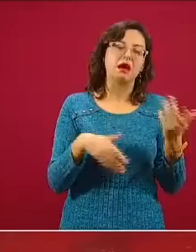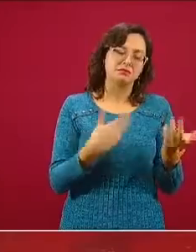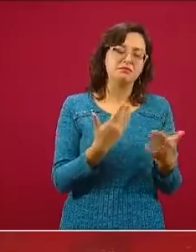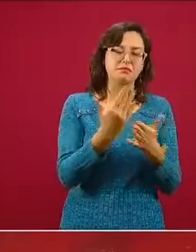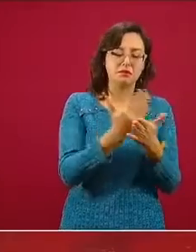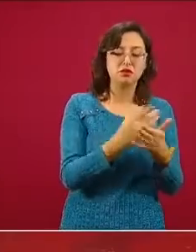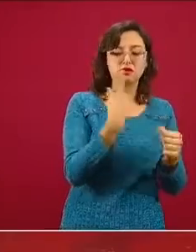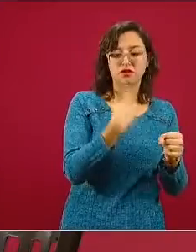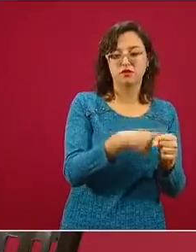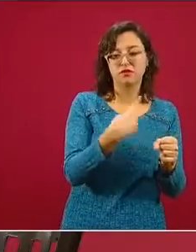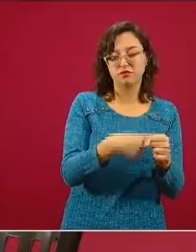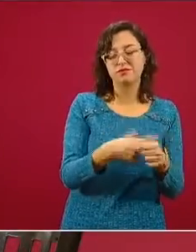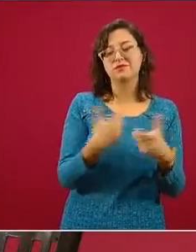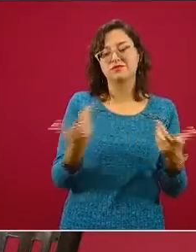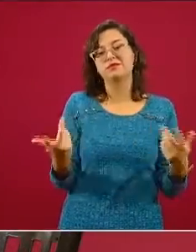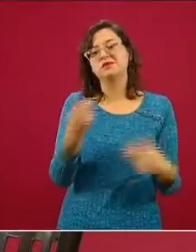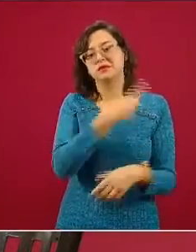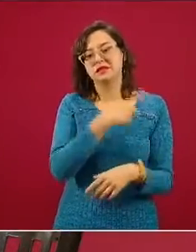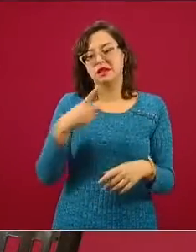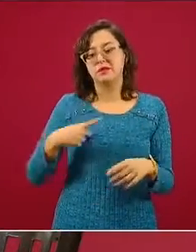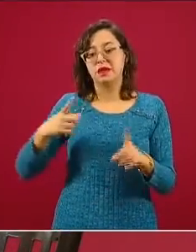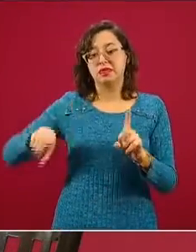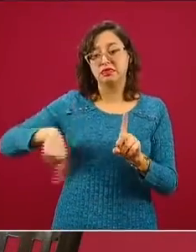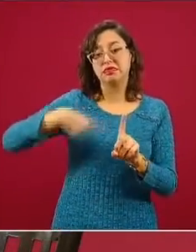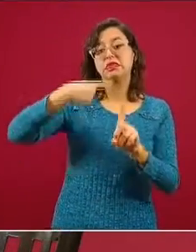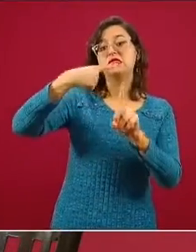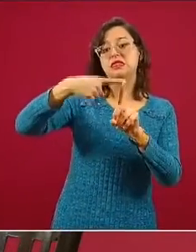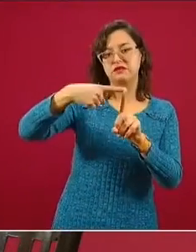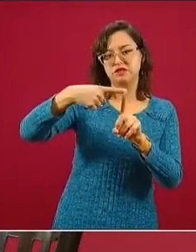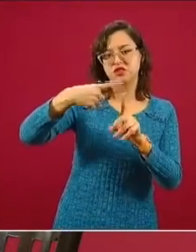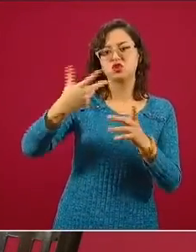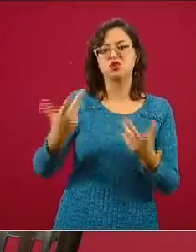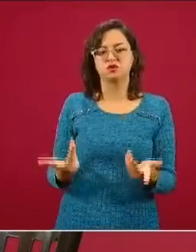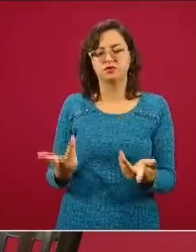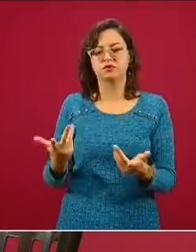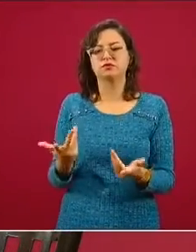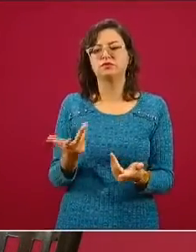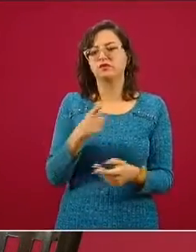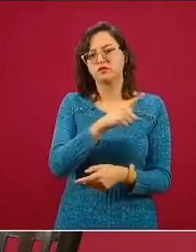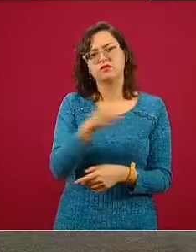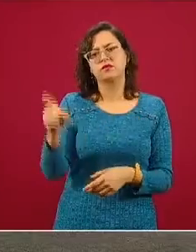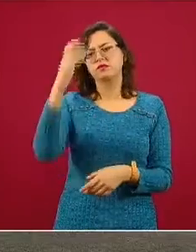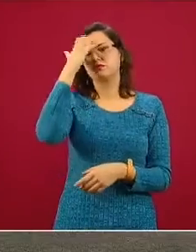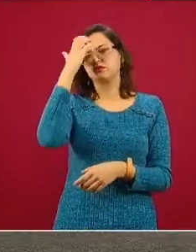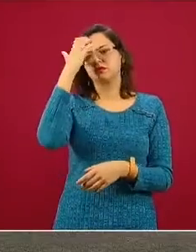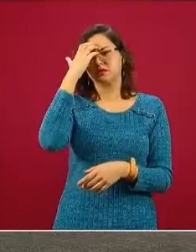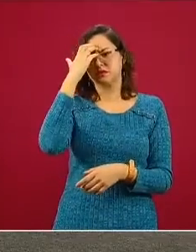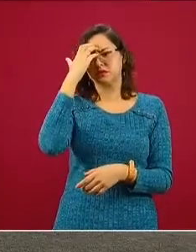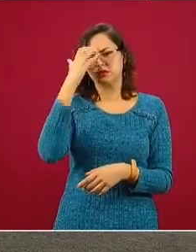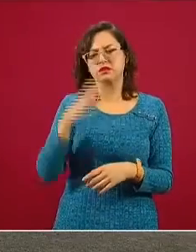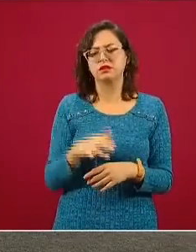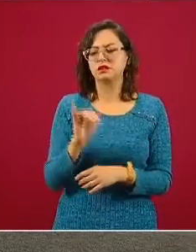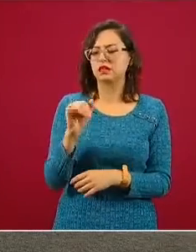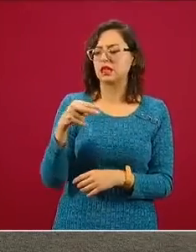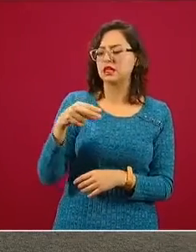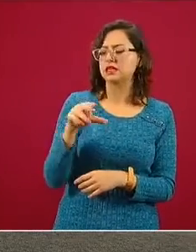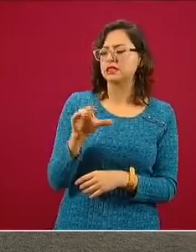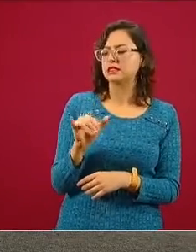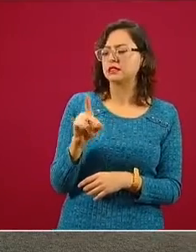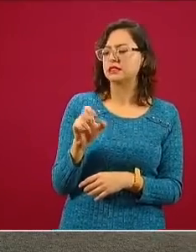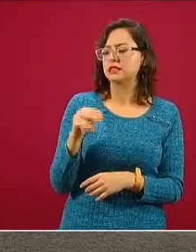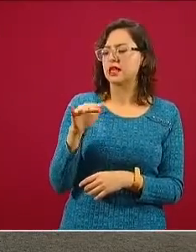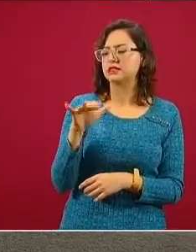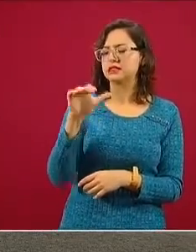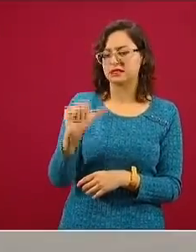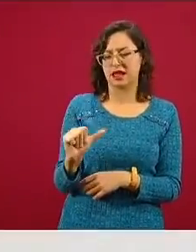de habitantes que hay en cada entidad federativa, y de ello resulta esta medida muy conocida en epidemiología que se llama incidencia. En